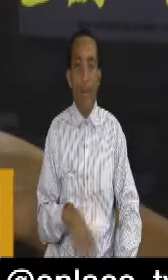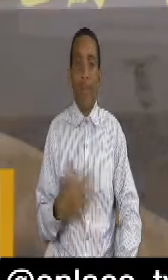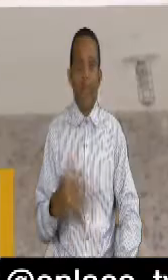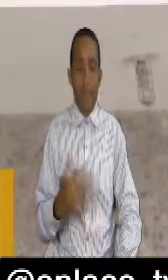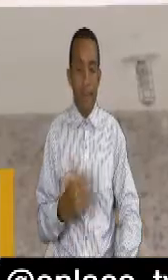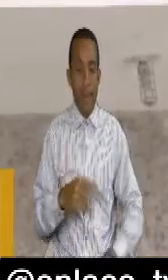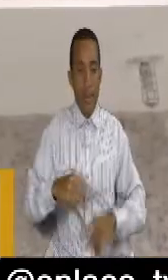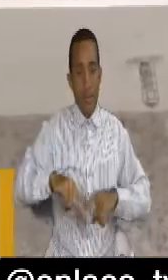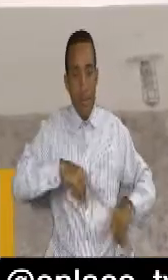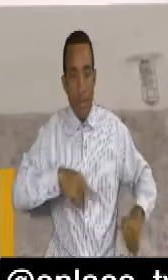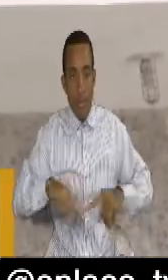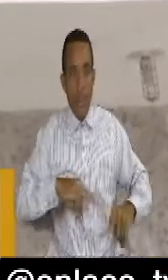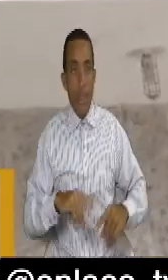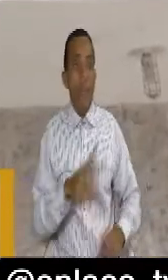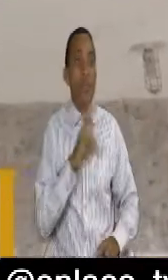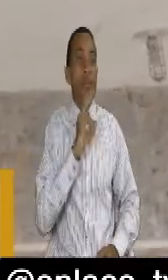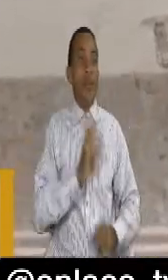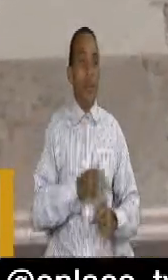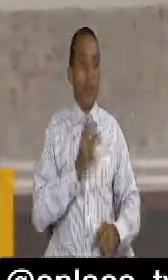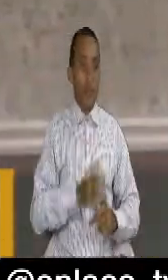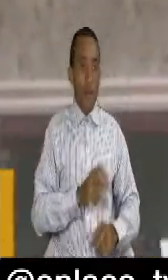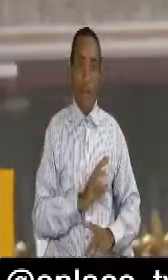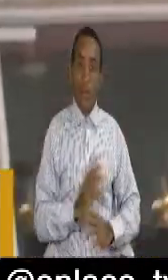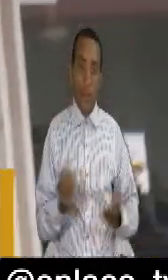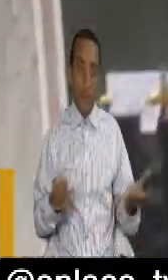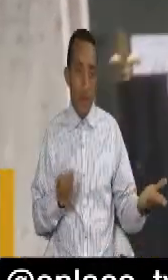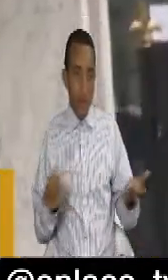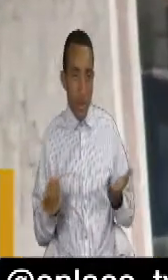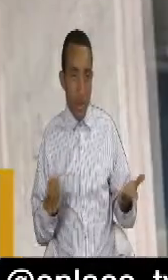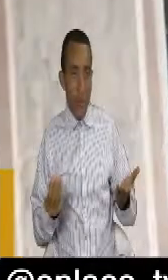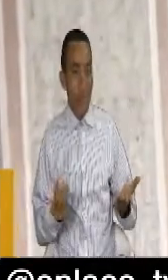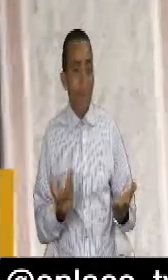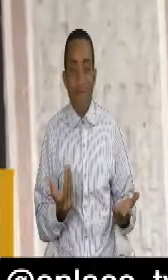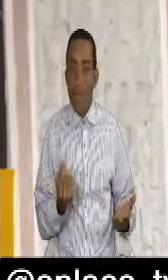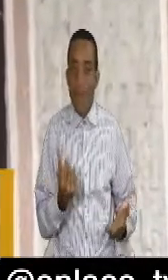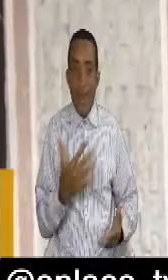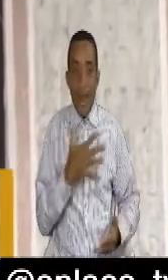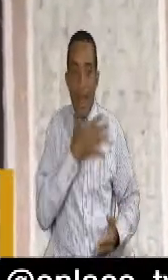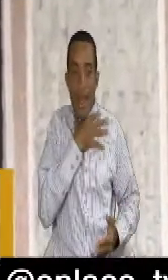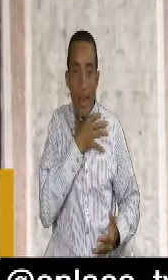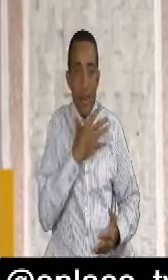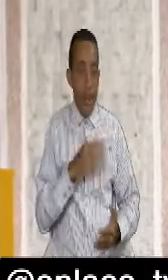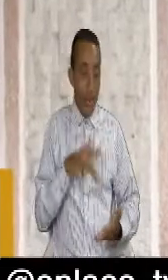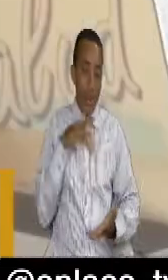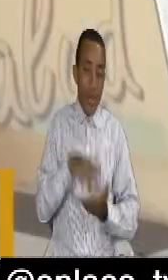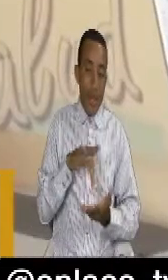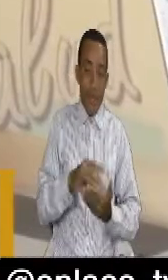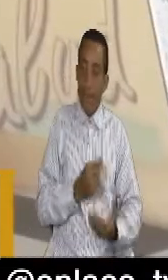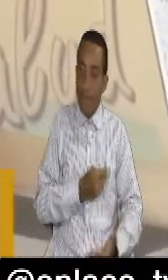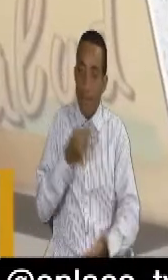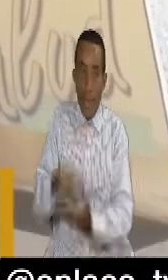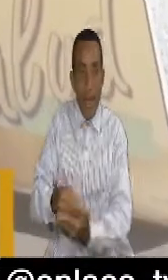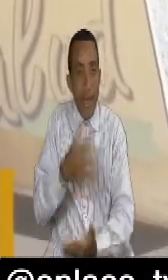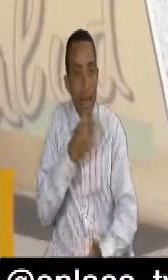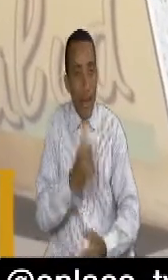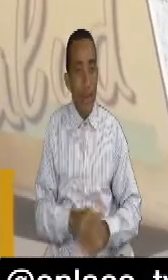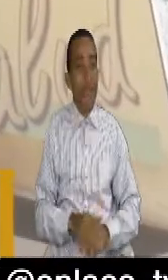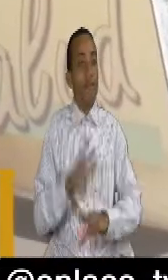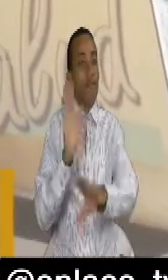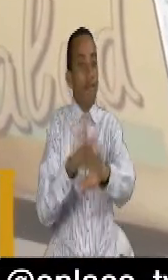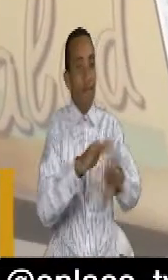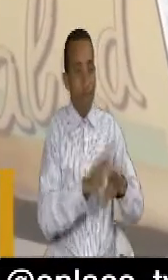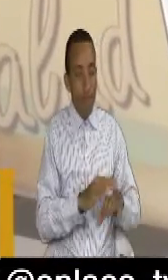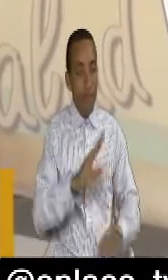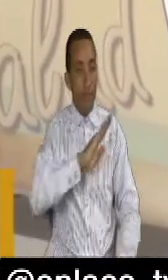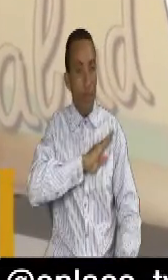gerencia del hospital le queda muy difícil seguir prestando los servicios porque no cuenta con los recursos que esta entidad le está debiendo. Entonces hacemos un llamado a la